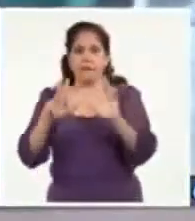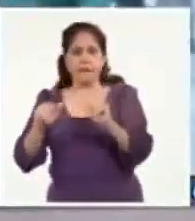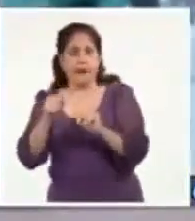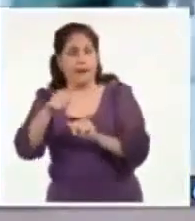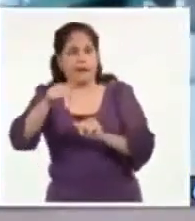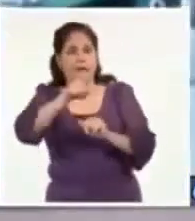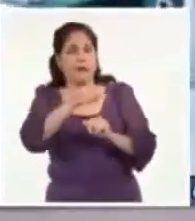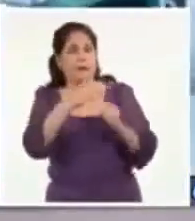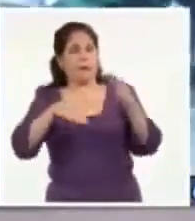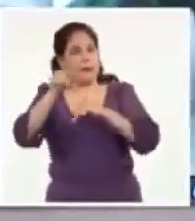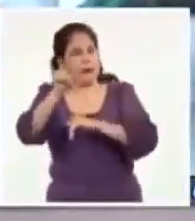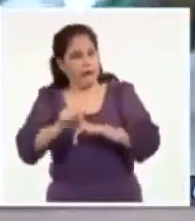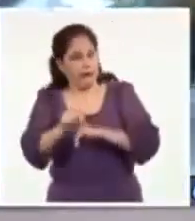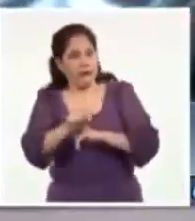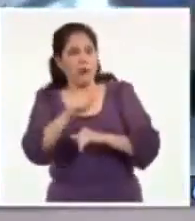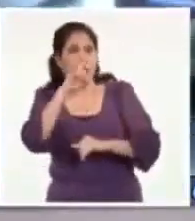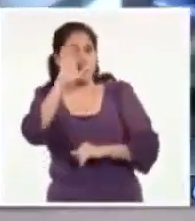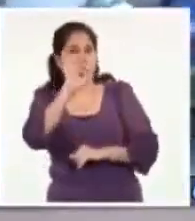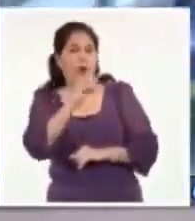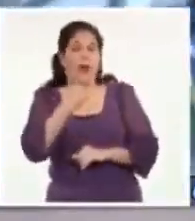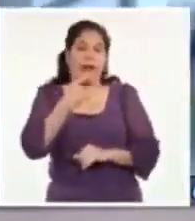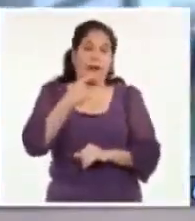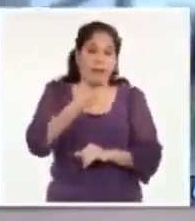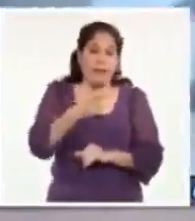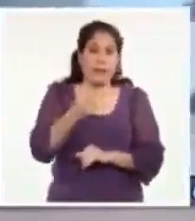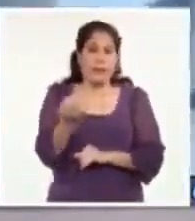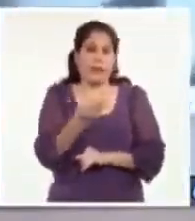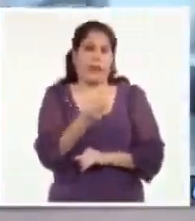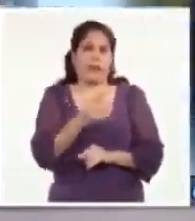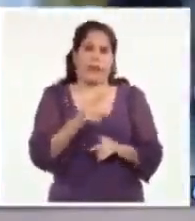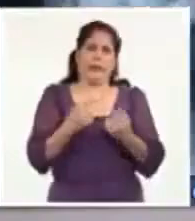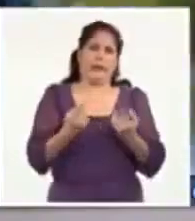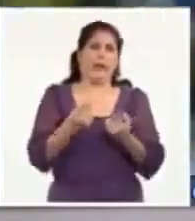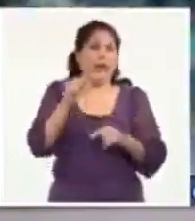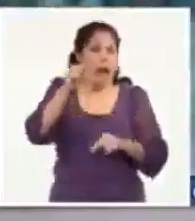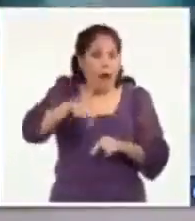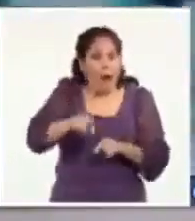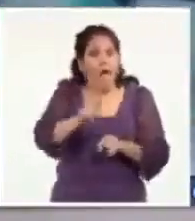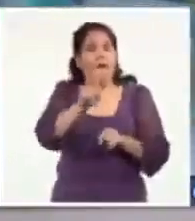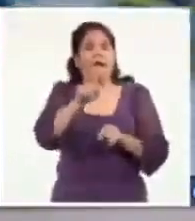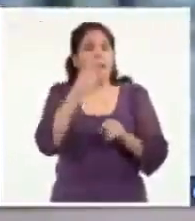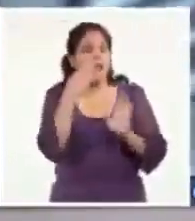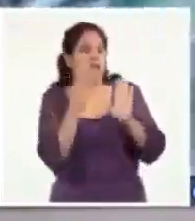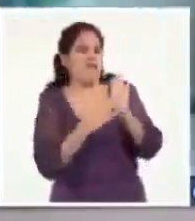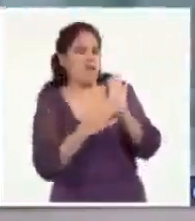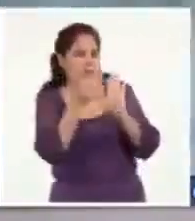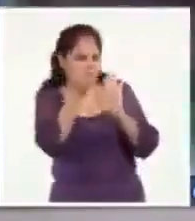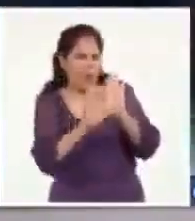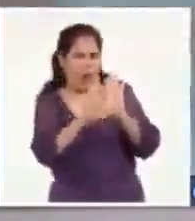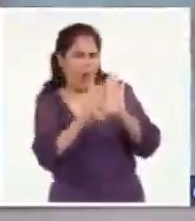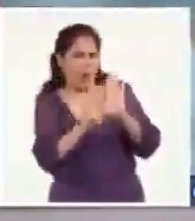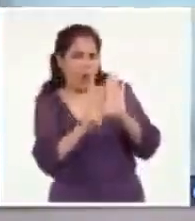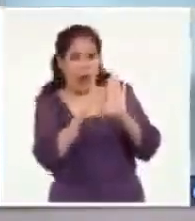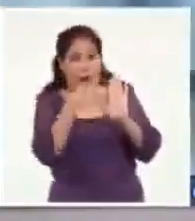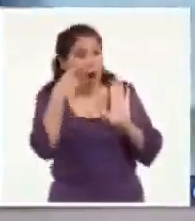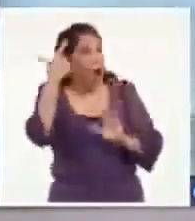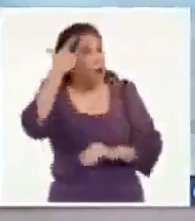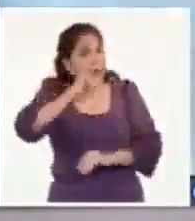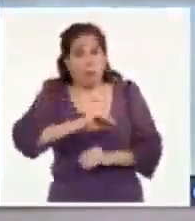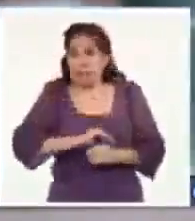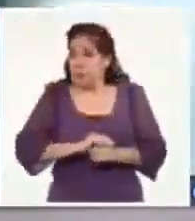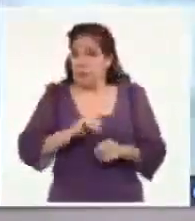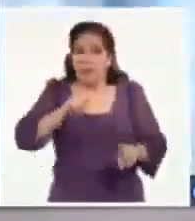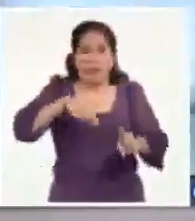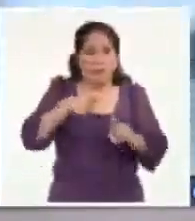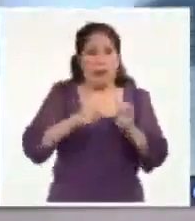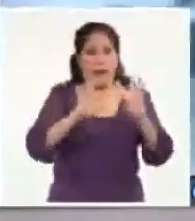cuyo exministro implicado bolsonaro decía meter las manos en la candela y De pronto cuando fue evidente el crimen ni te conozco y si le